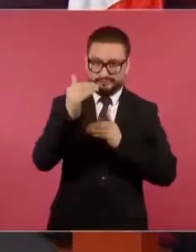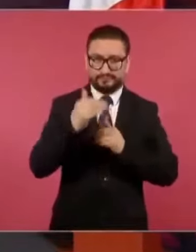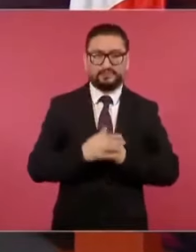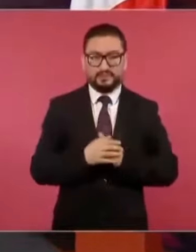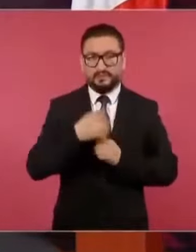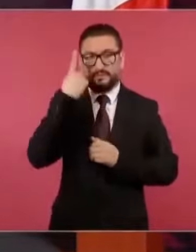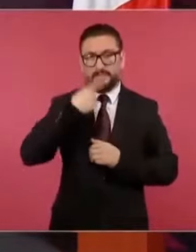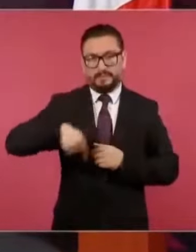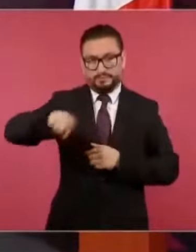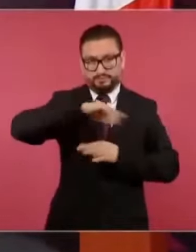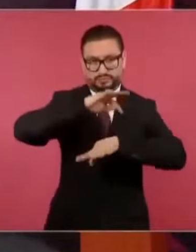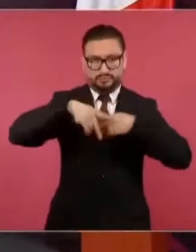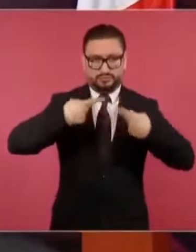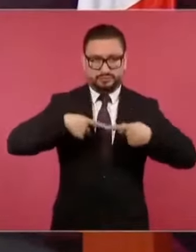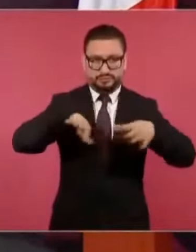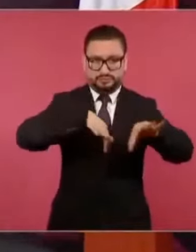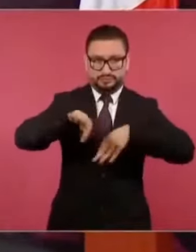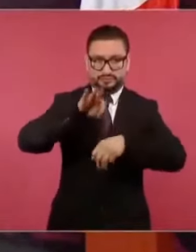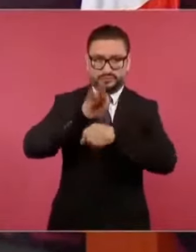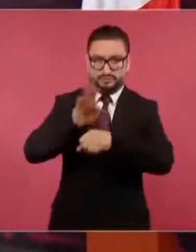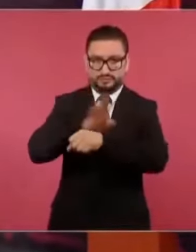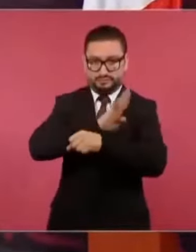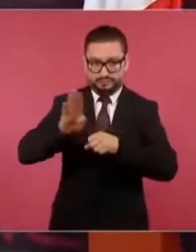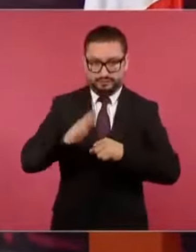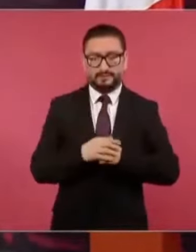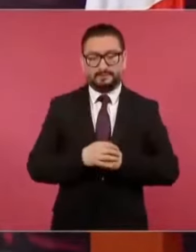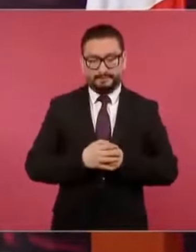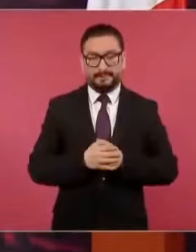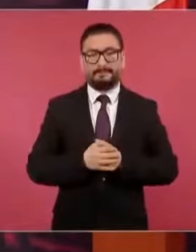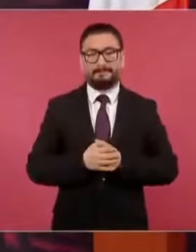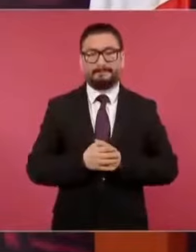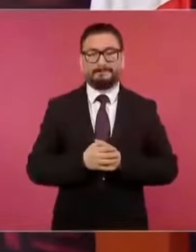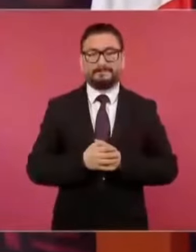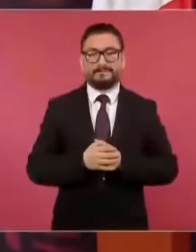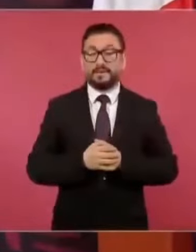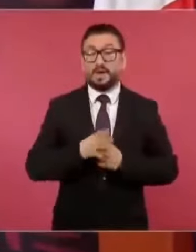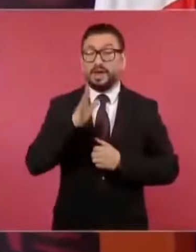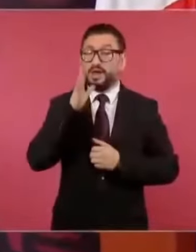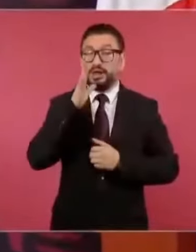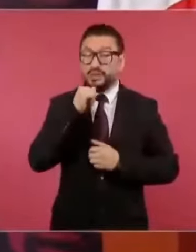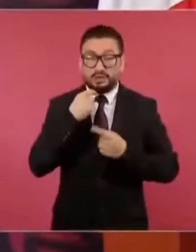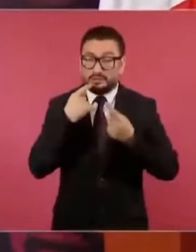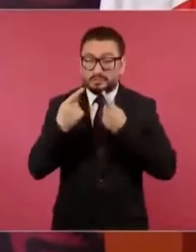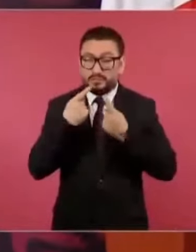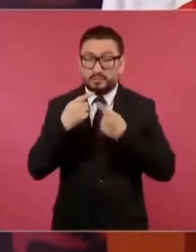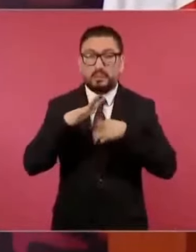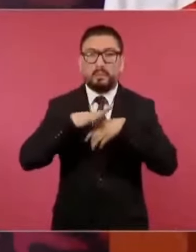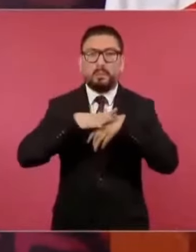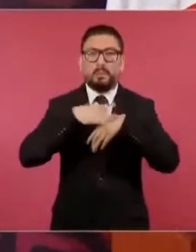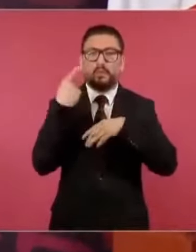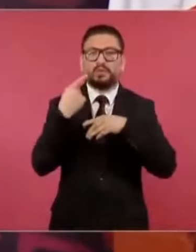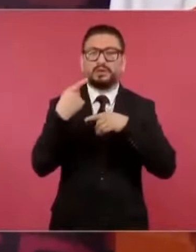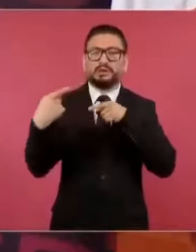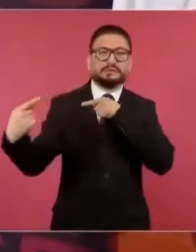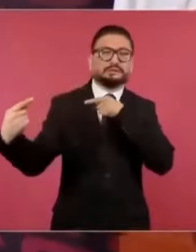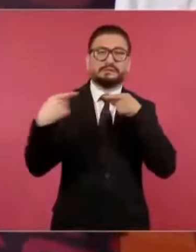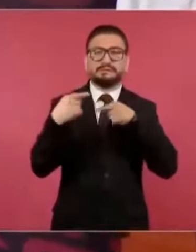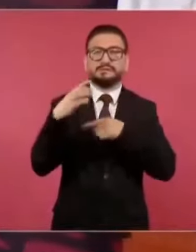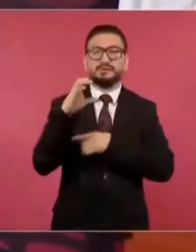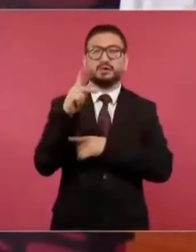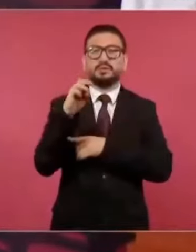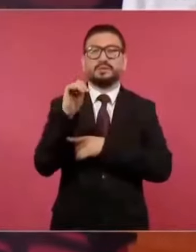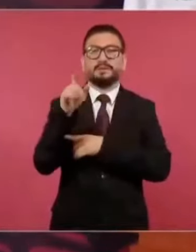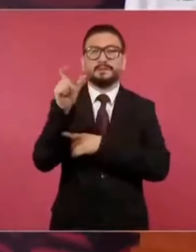de los trabajadores, el salario mínimo, fue porque se opuso la Coparmex.